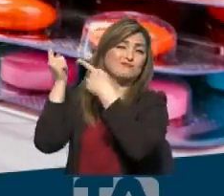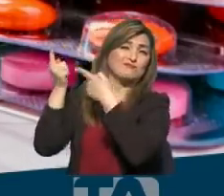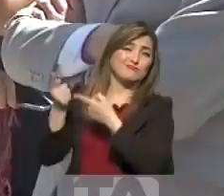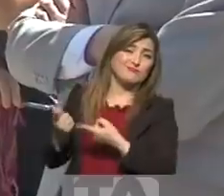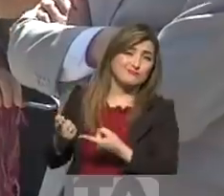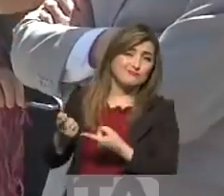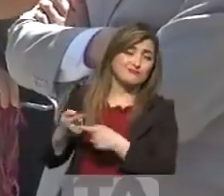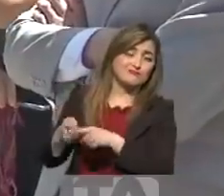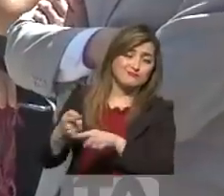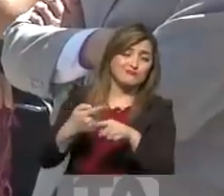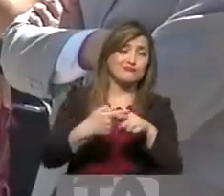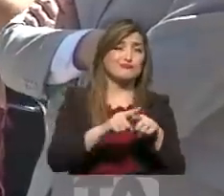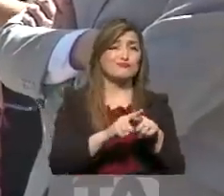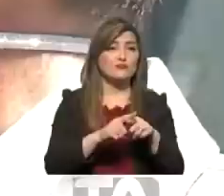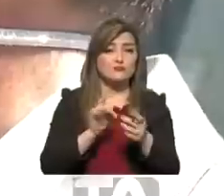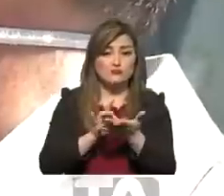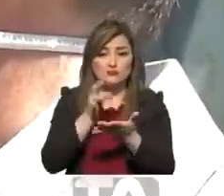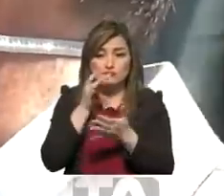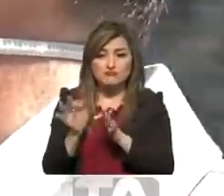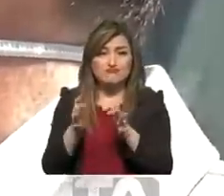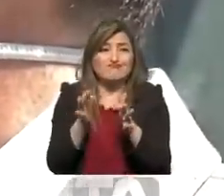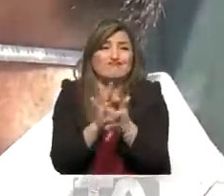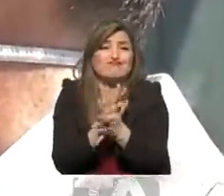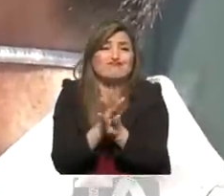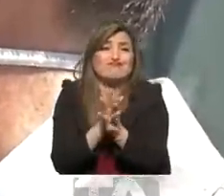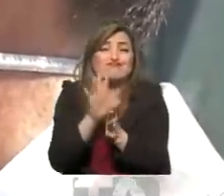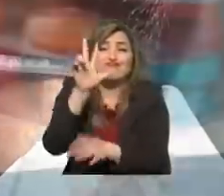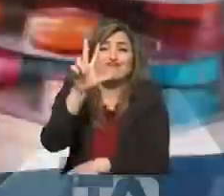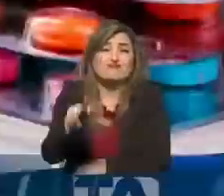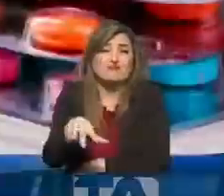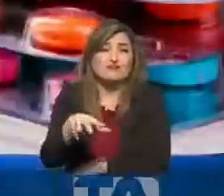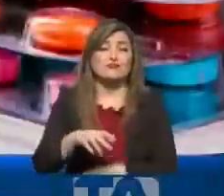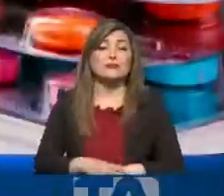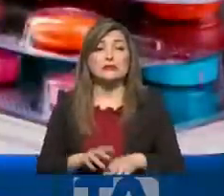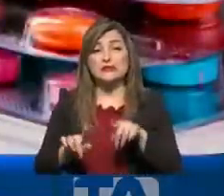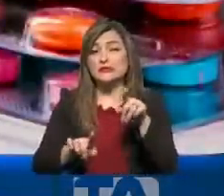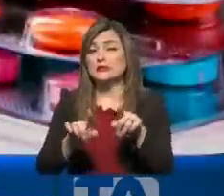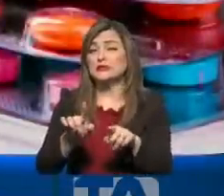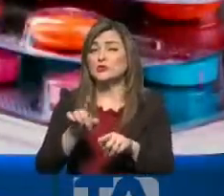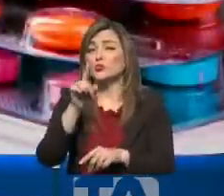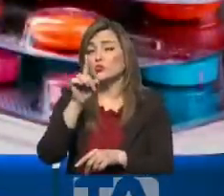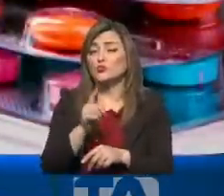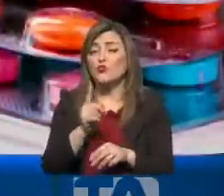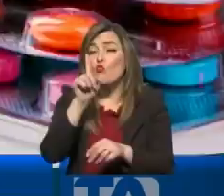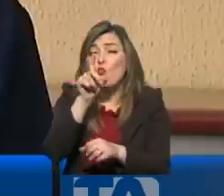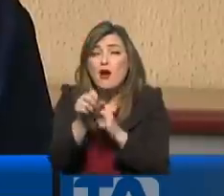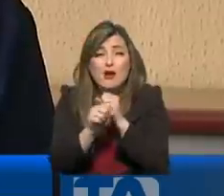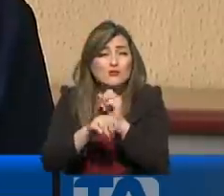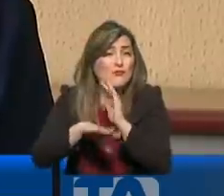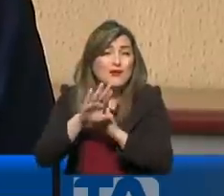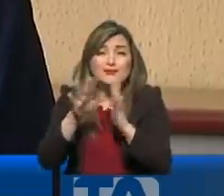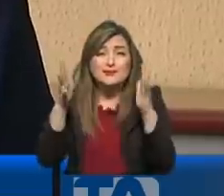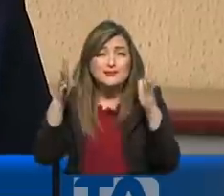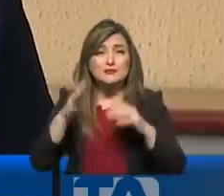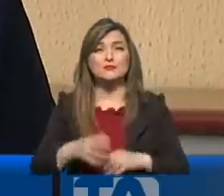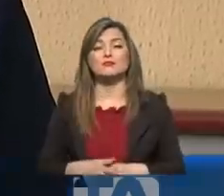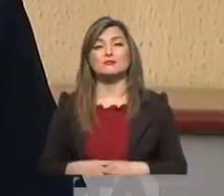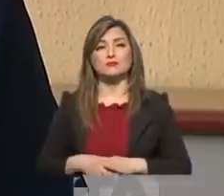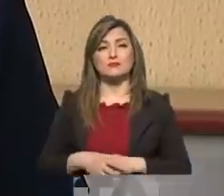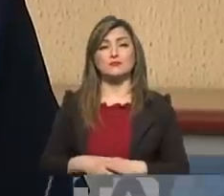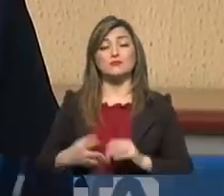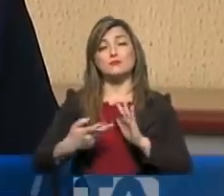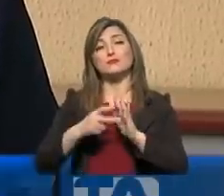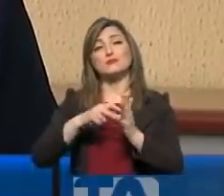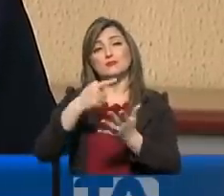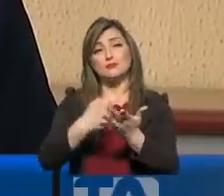entre otros, que han dejado de recibir sus medicamentos por 3 meses, algunos incluso por más de 1 año. Lo único que significa esto